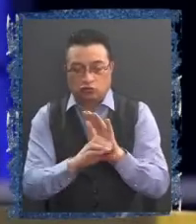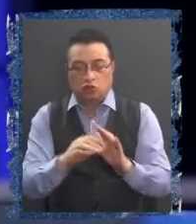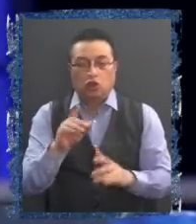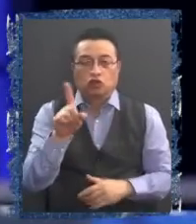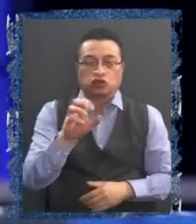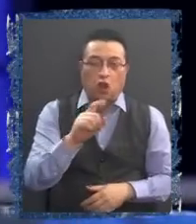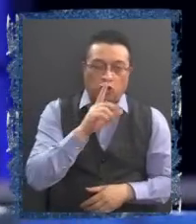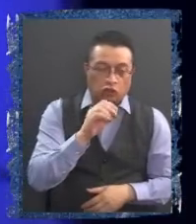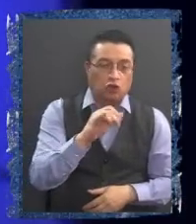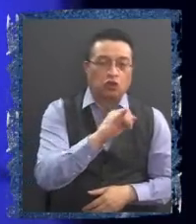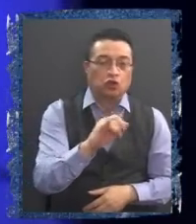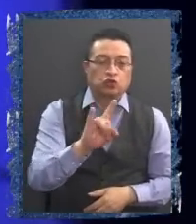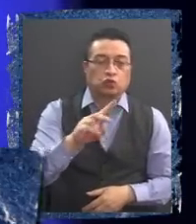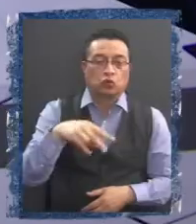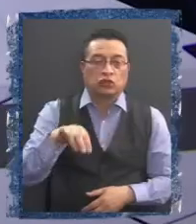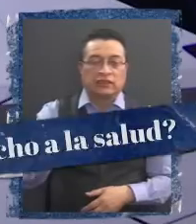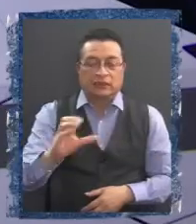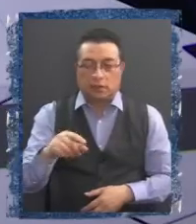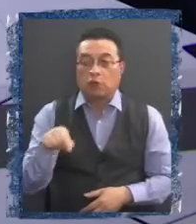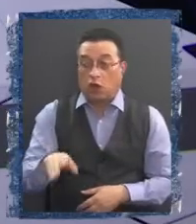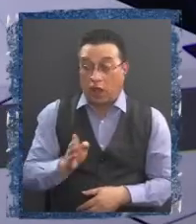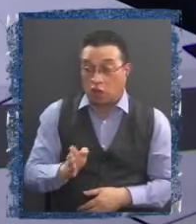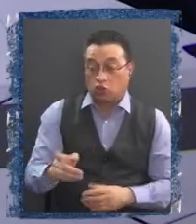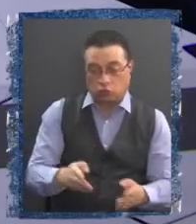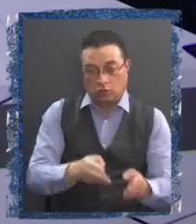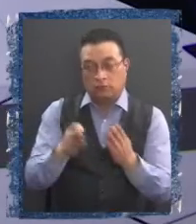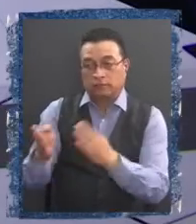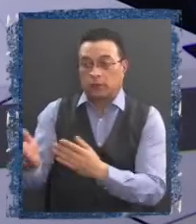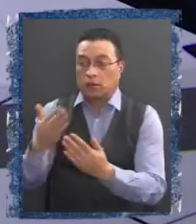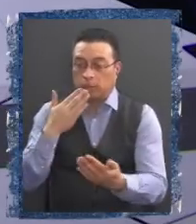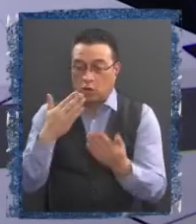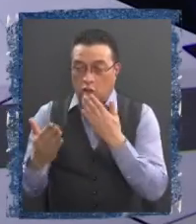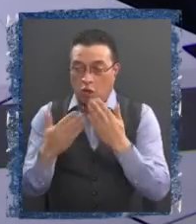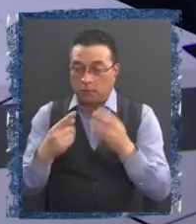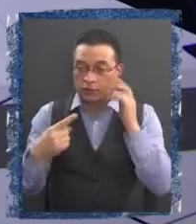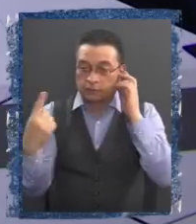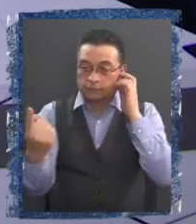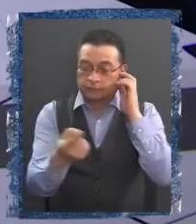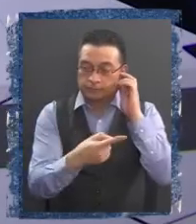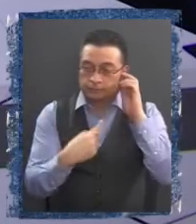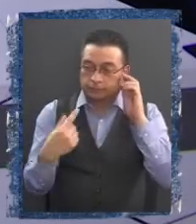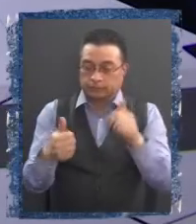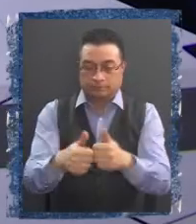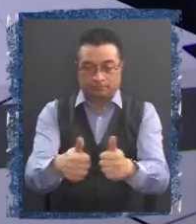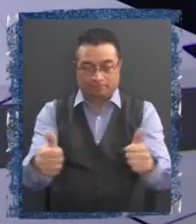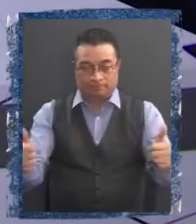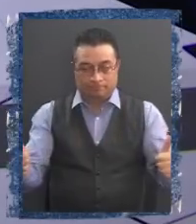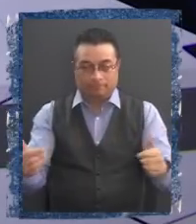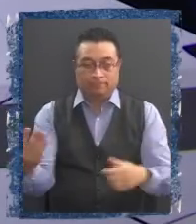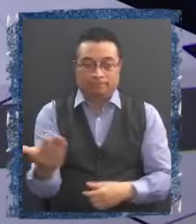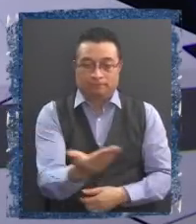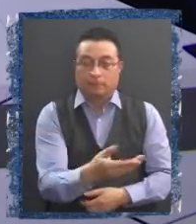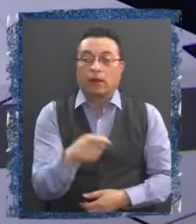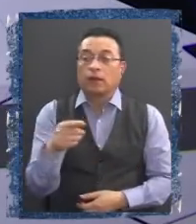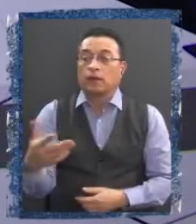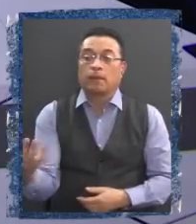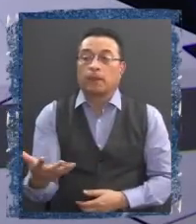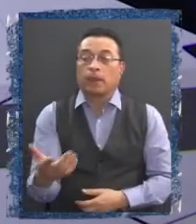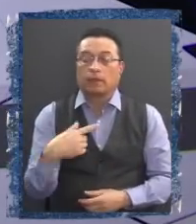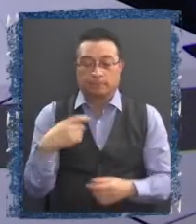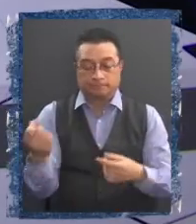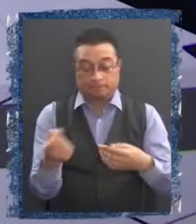Zúñiga. Gracias. Muchas gracias, Mónica. Vamos a seguir entonces con la conversación en nuestro panel. Básicamente uno de los